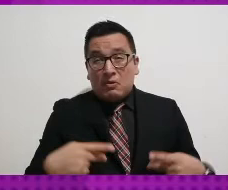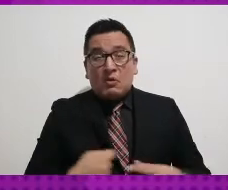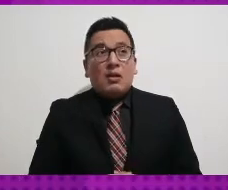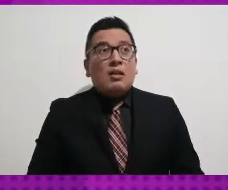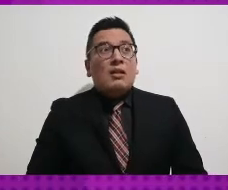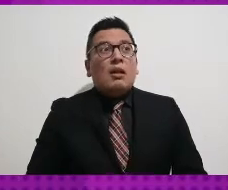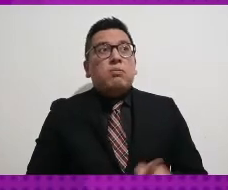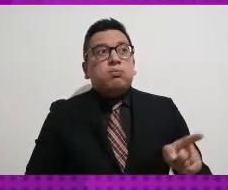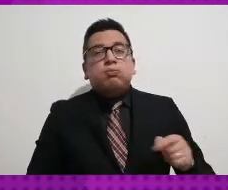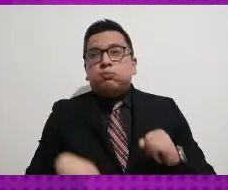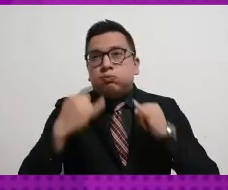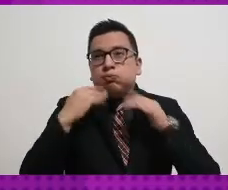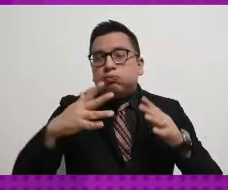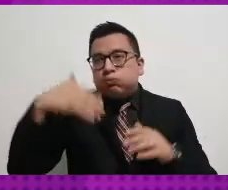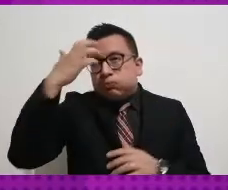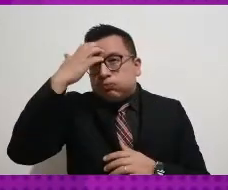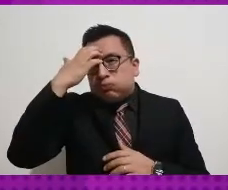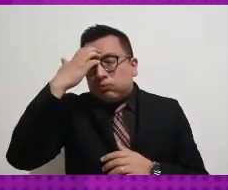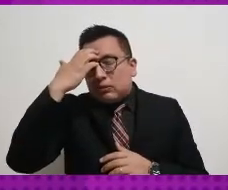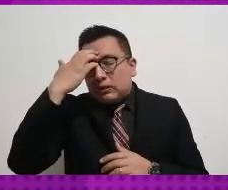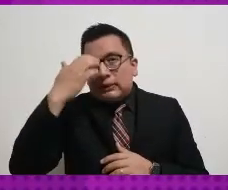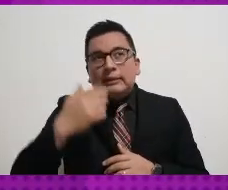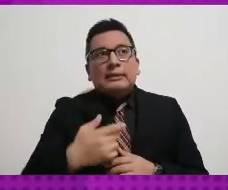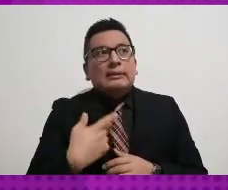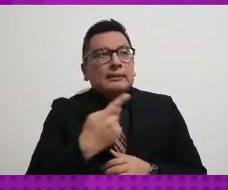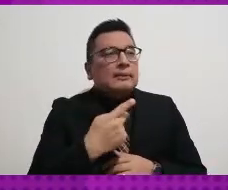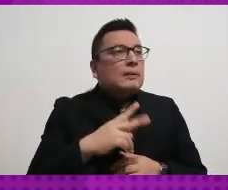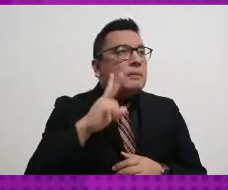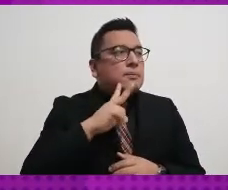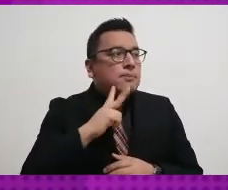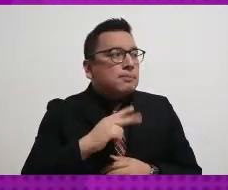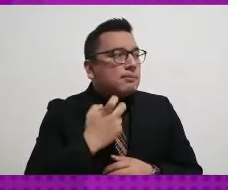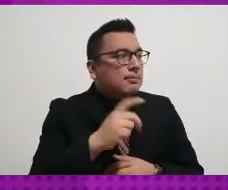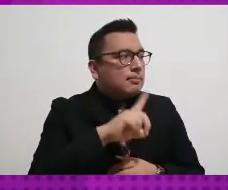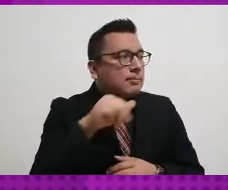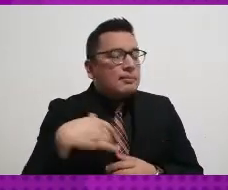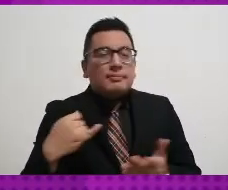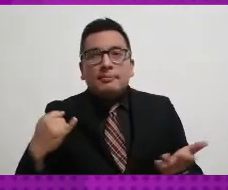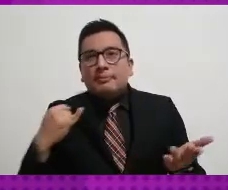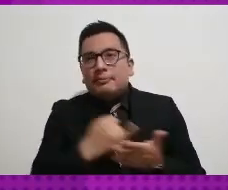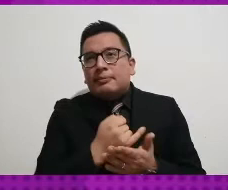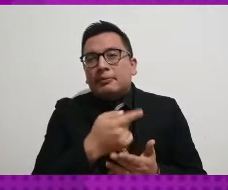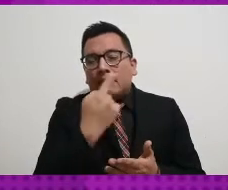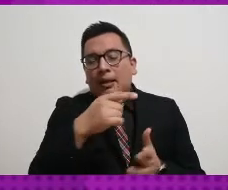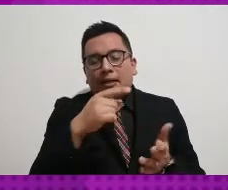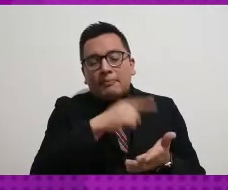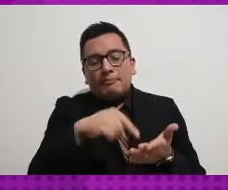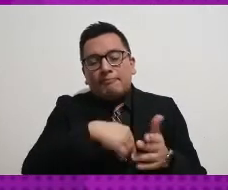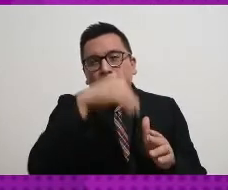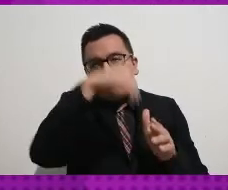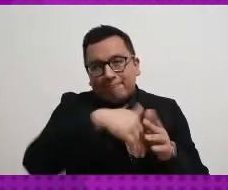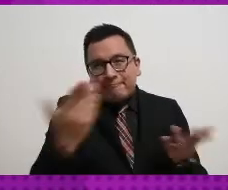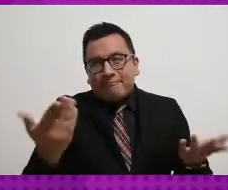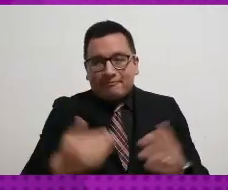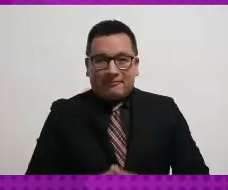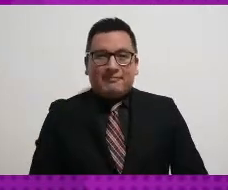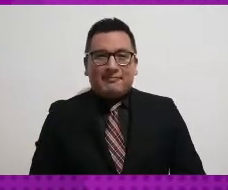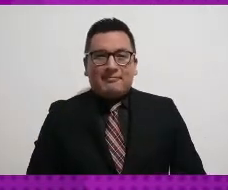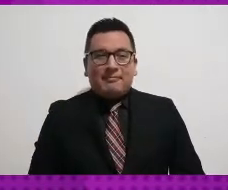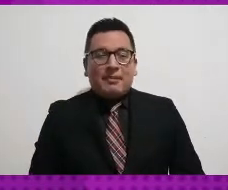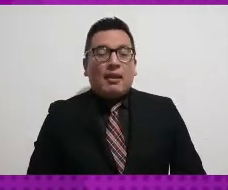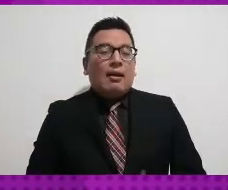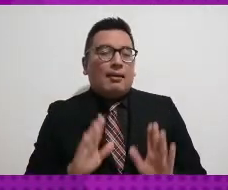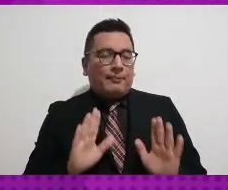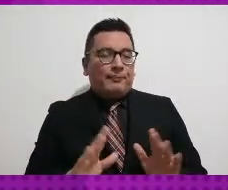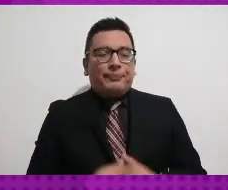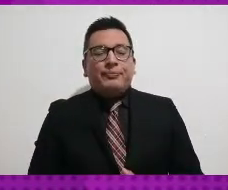través de un partido político en un proceso electoral tomará la mejor decisión para ejercer su voto. Hago un paréntesis también, que algo que me parece